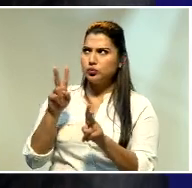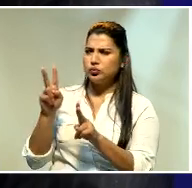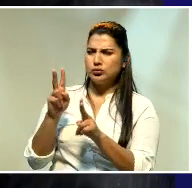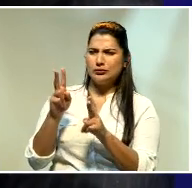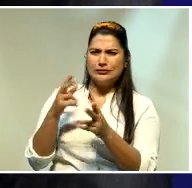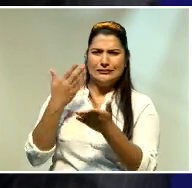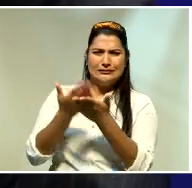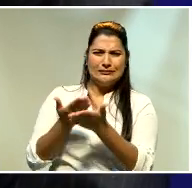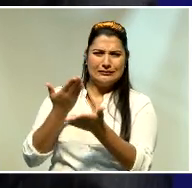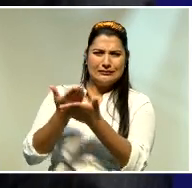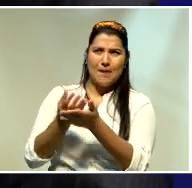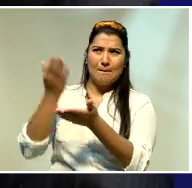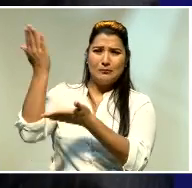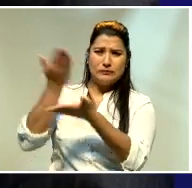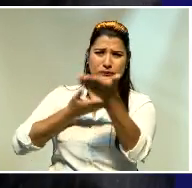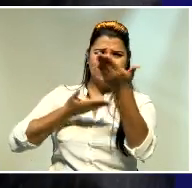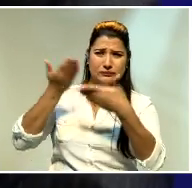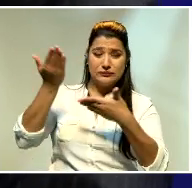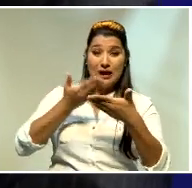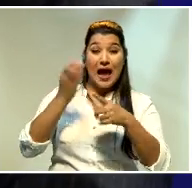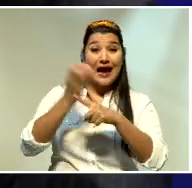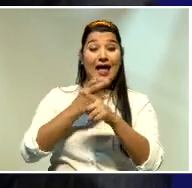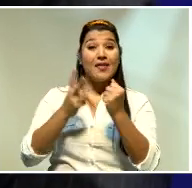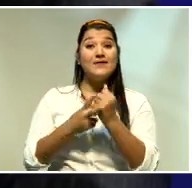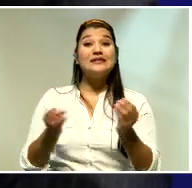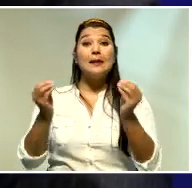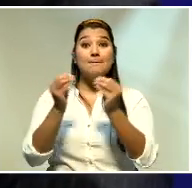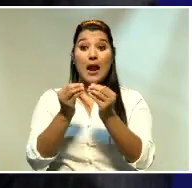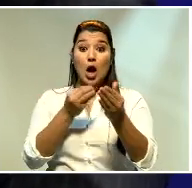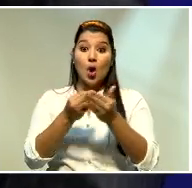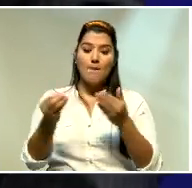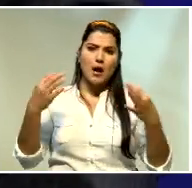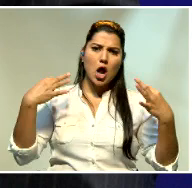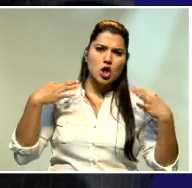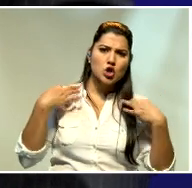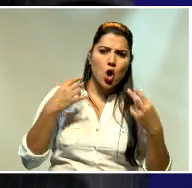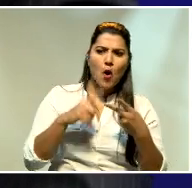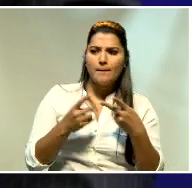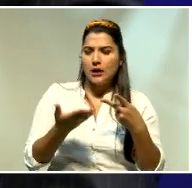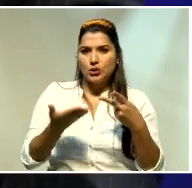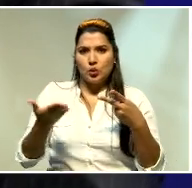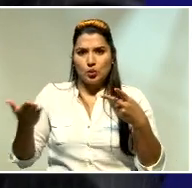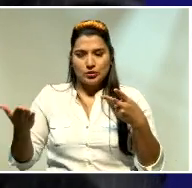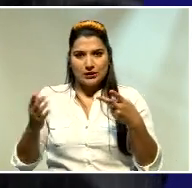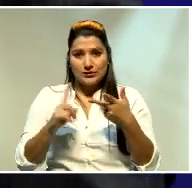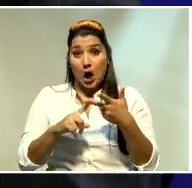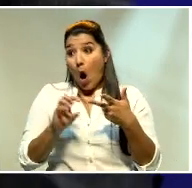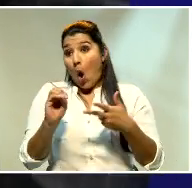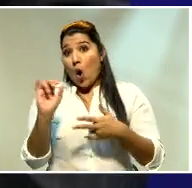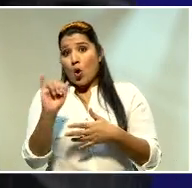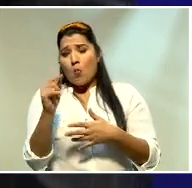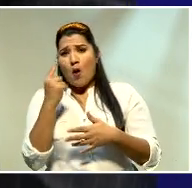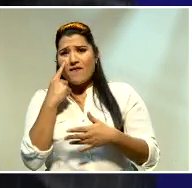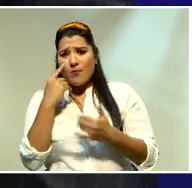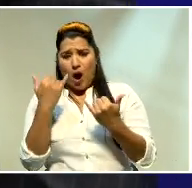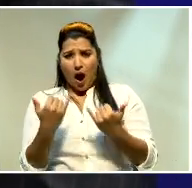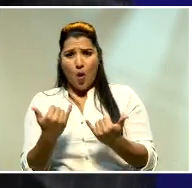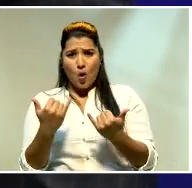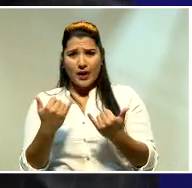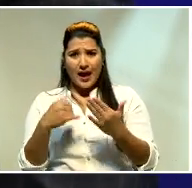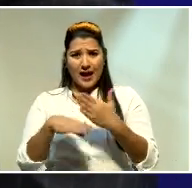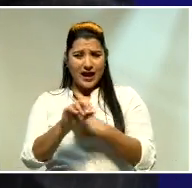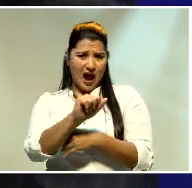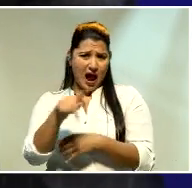que llega. Cada vez más el consumo de ropa, de utensilios, o como lo vemos ahora en las mismas plataformas